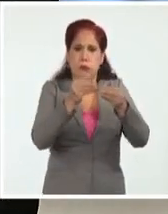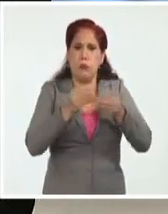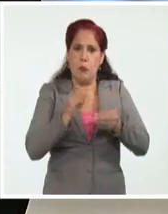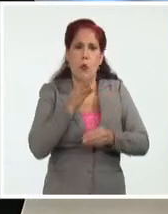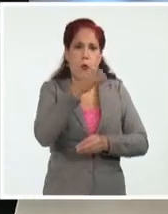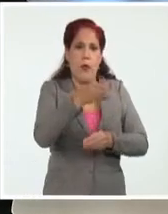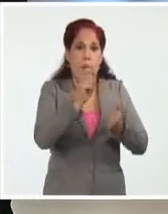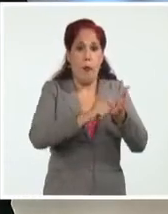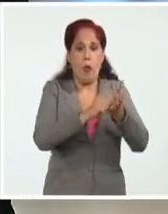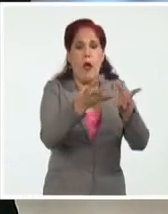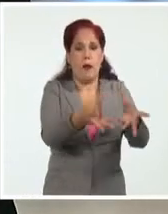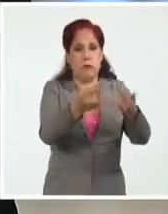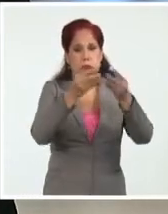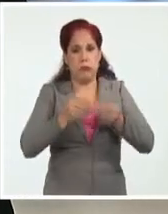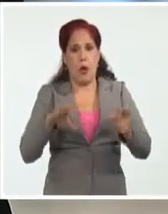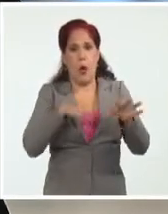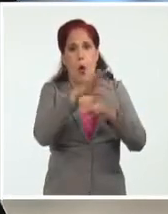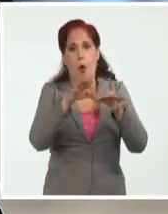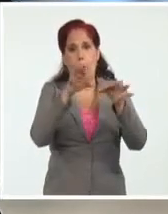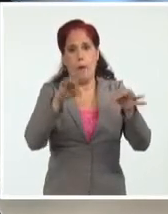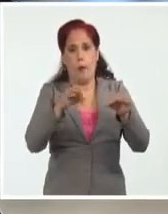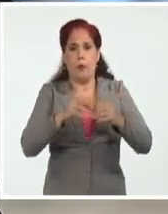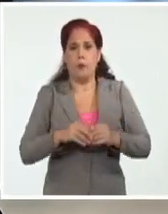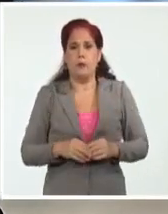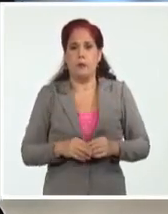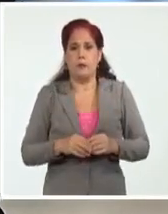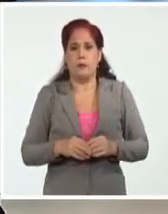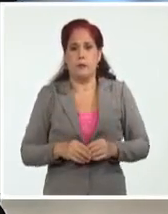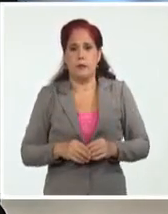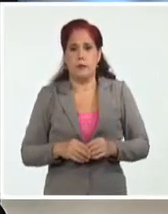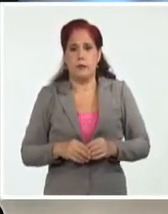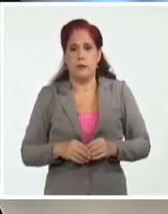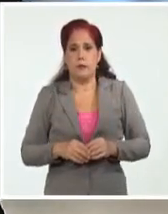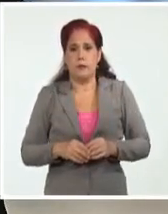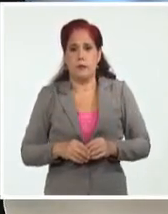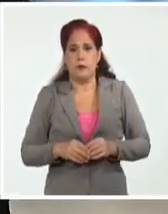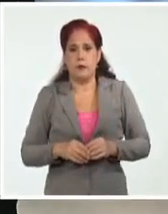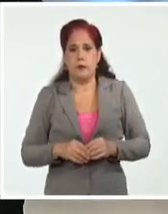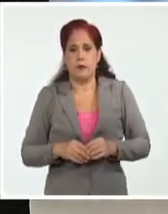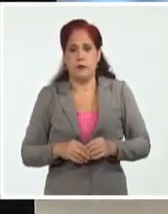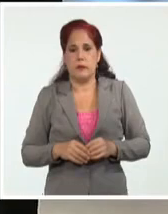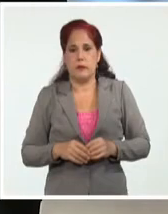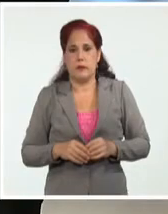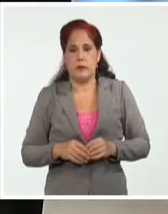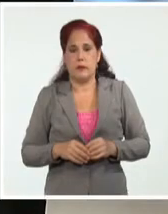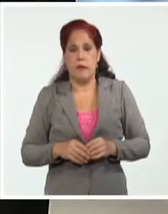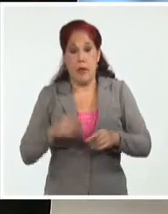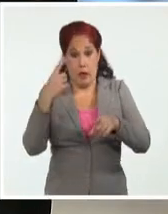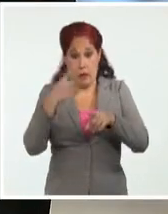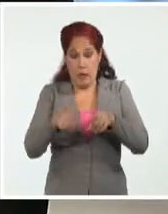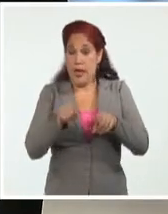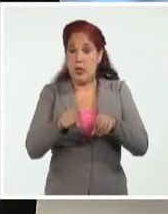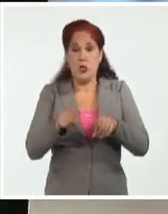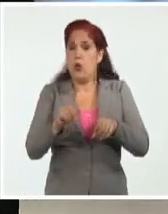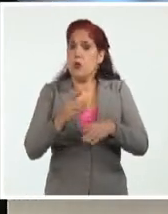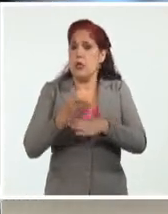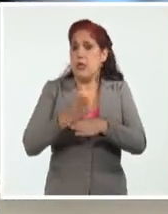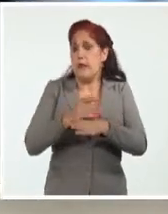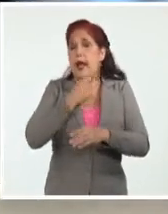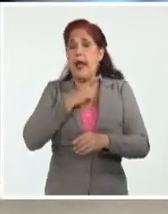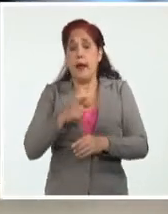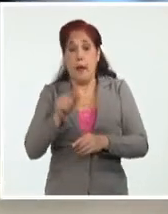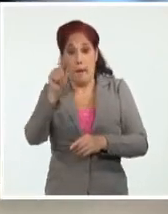estos beneficios hasta ahora, sobre todo hasta los primeros días de agosto, y lo harán en sus bodegas pilotos. Eso no significa que aquellos